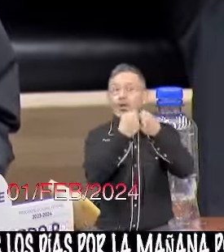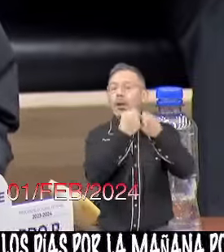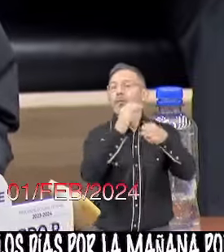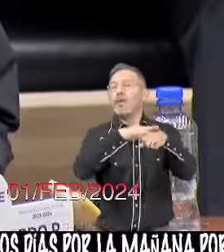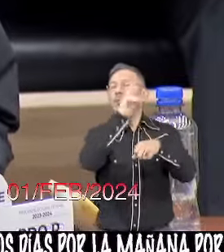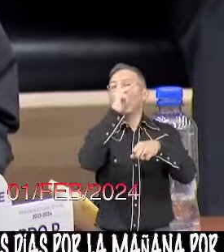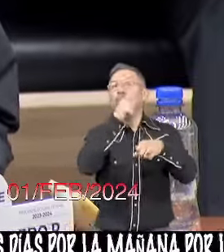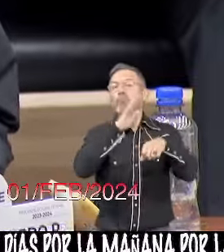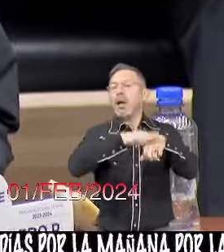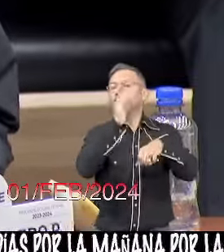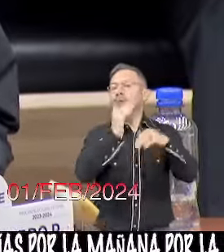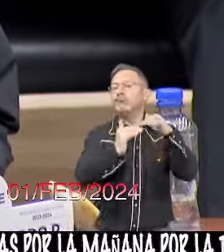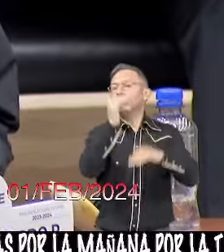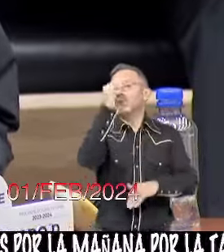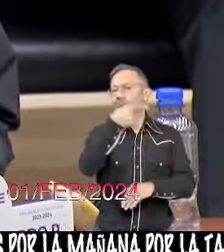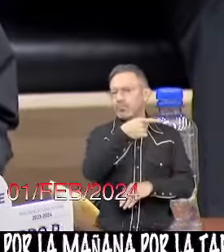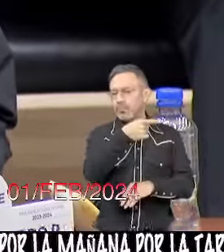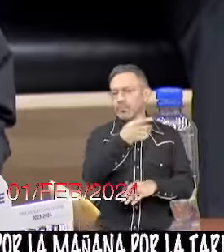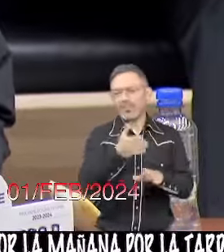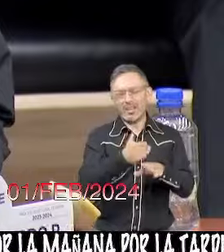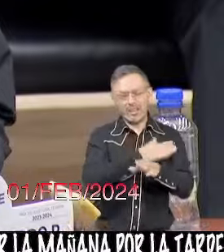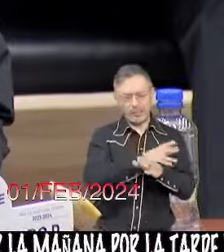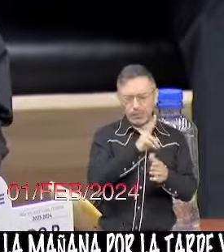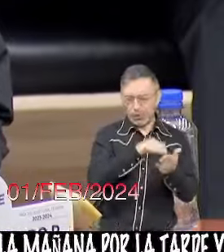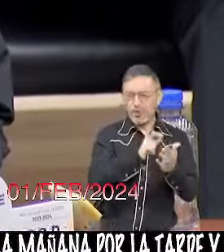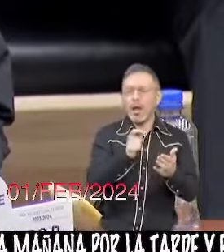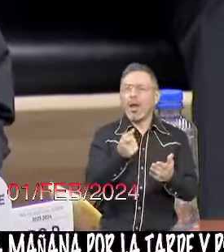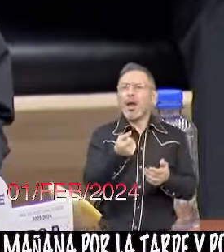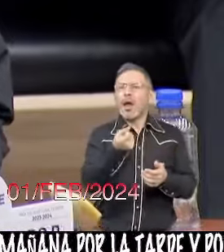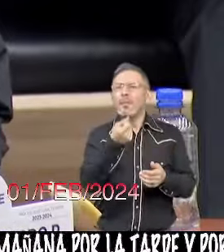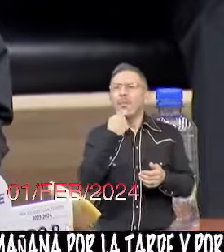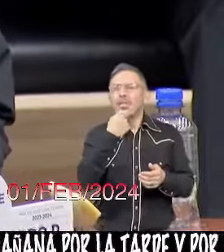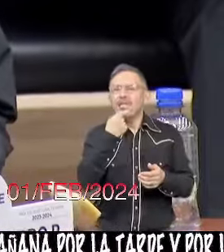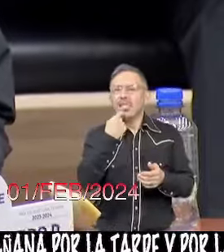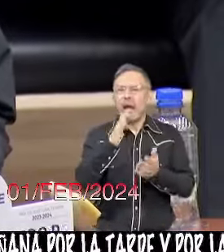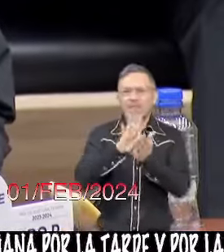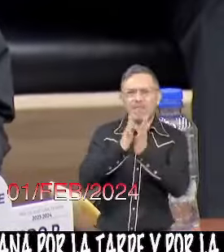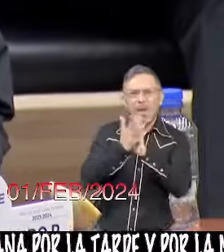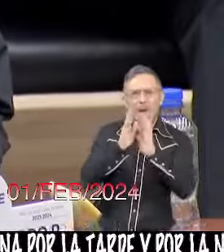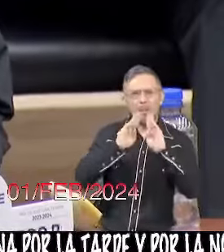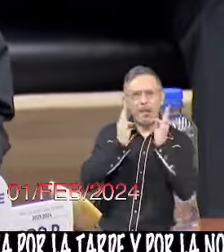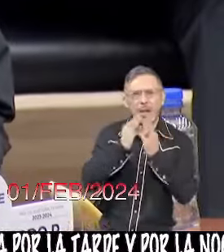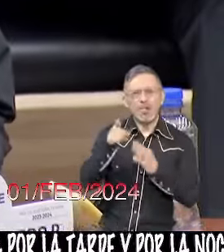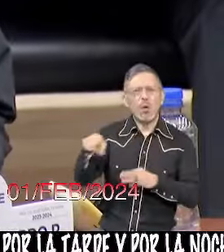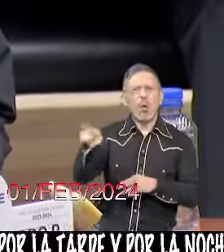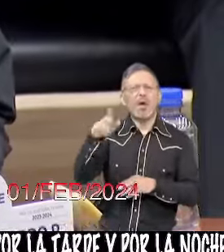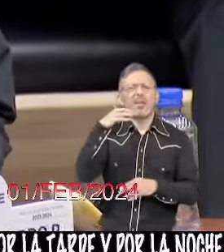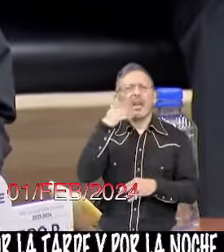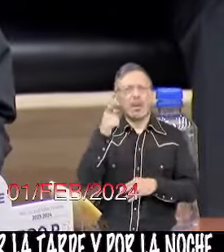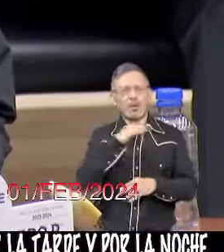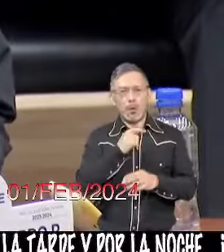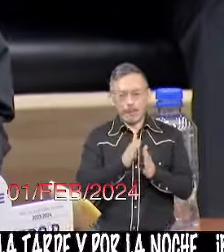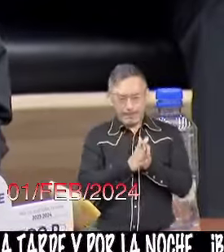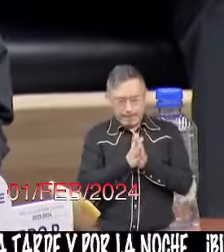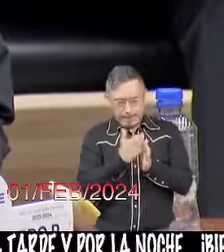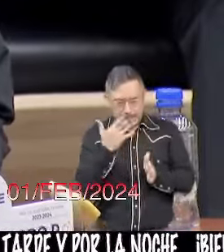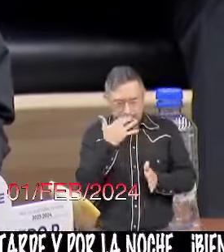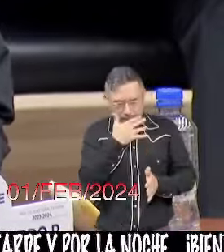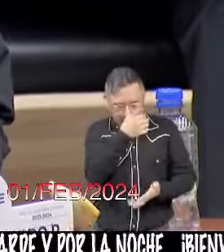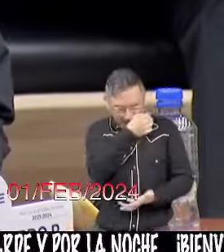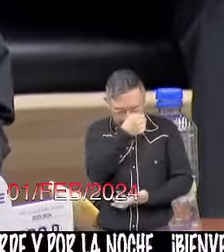200 mil millones de pesos al año se llevaba el cártel de las medicinas. Ese es lo que quieren, la parte del botín del presupuesto, y